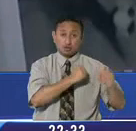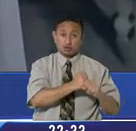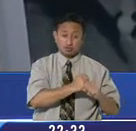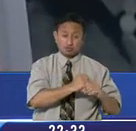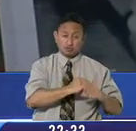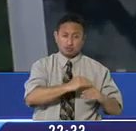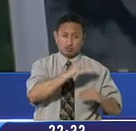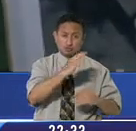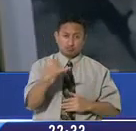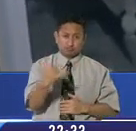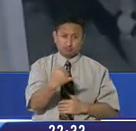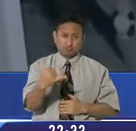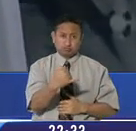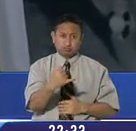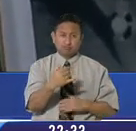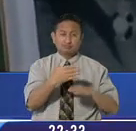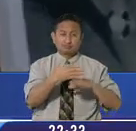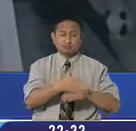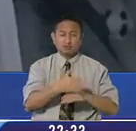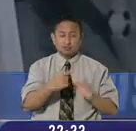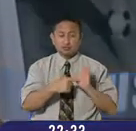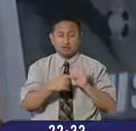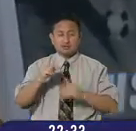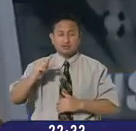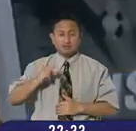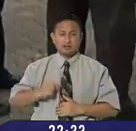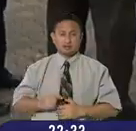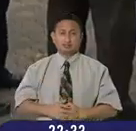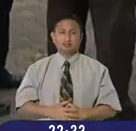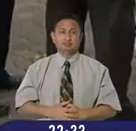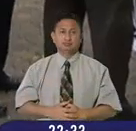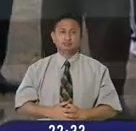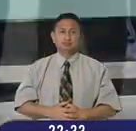años. Más adelante, los detalles.